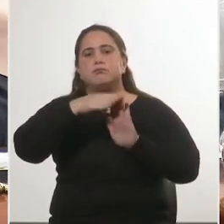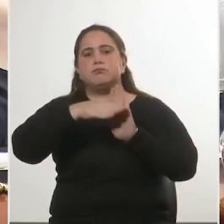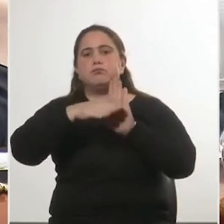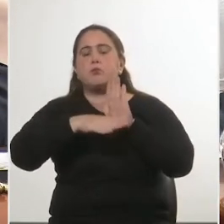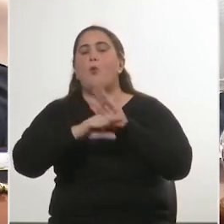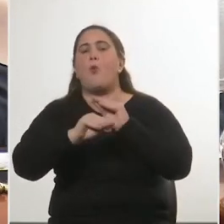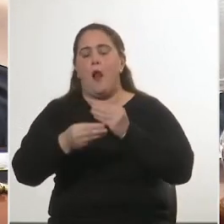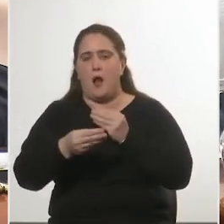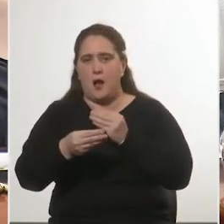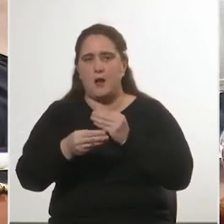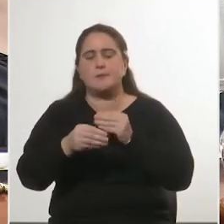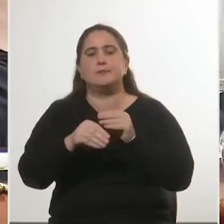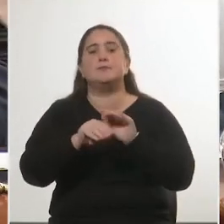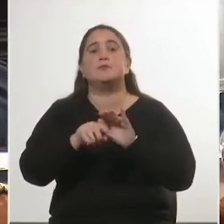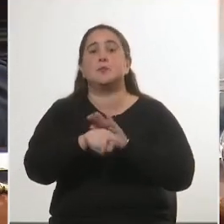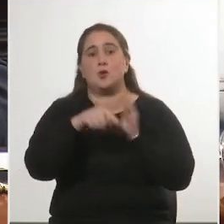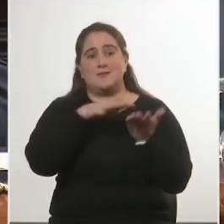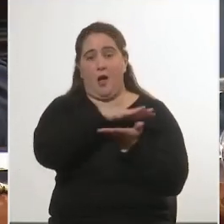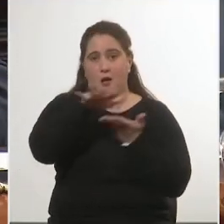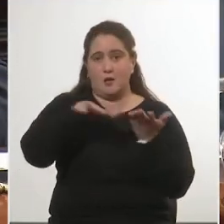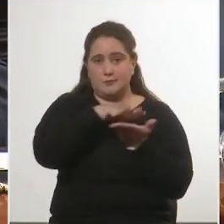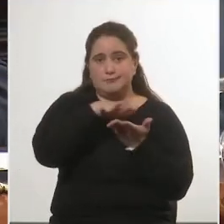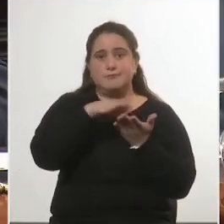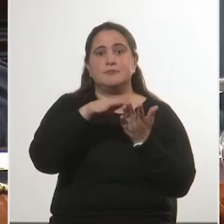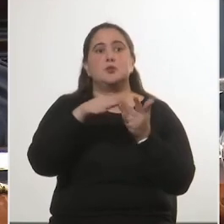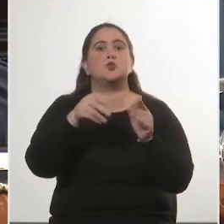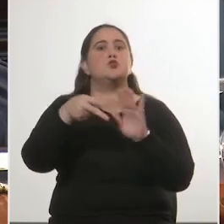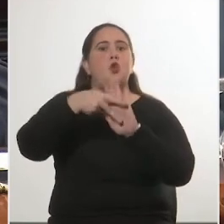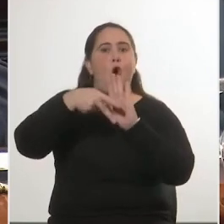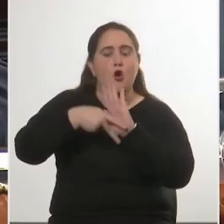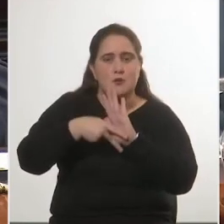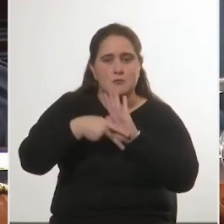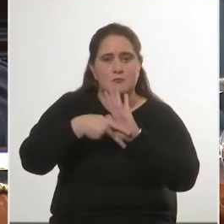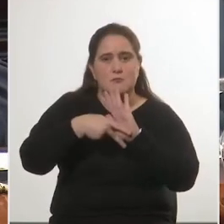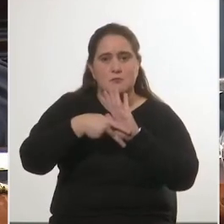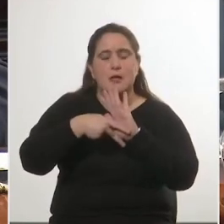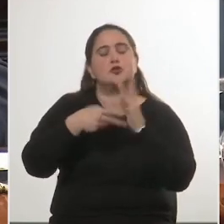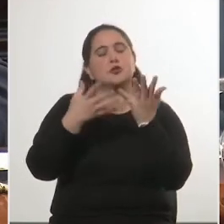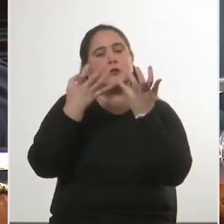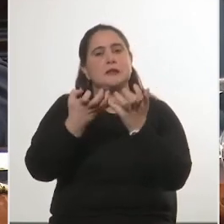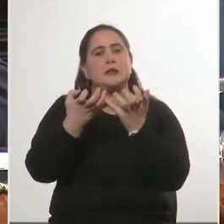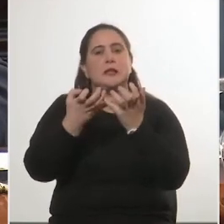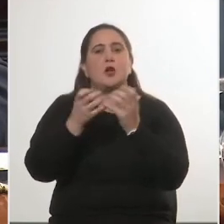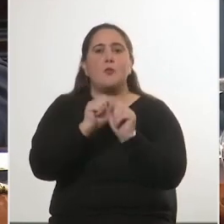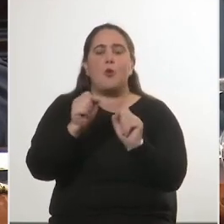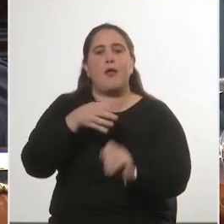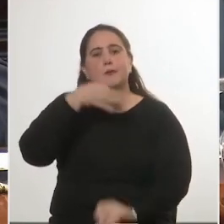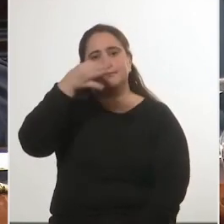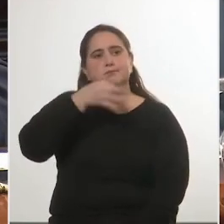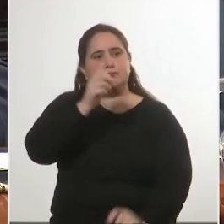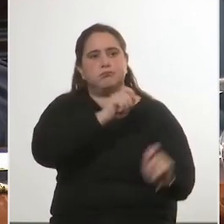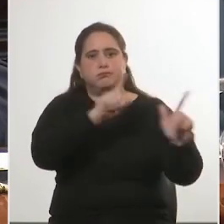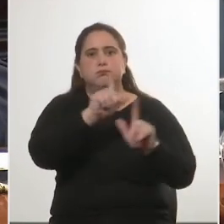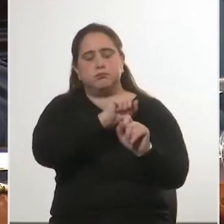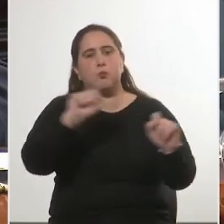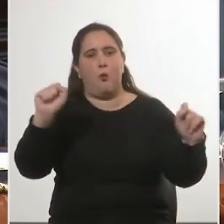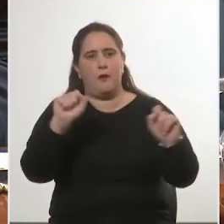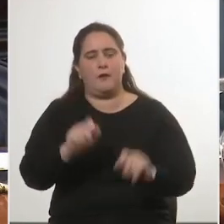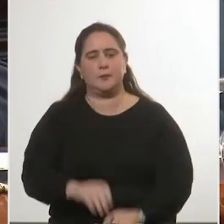siguientes subcomponentes. Un contexto, un marco normativo. Me gustaría que pasaran la presentación si es